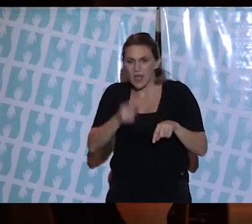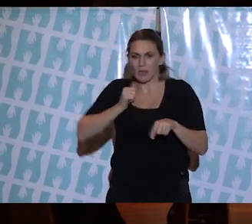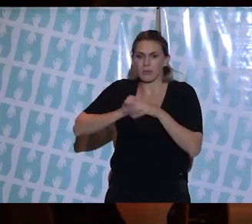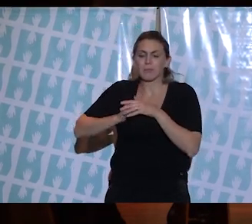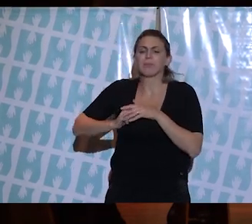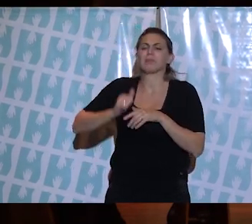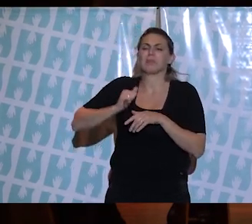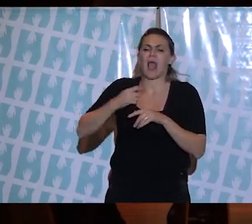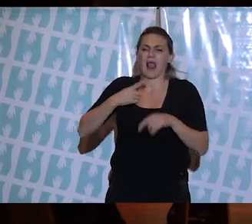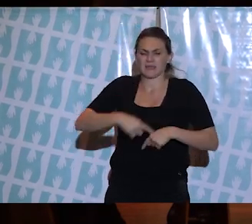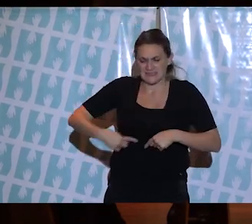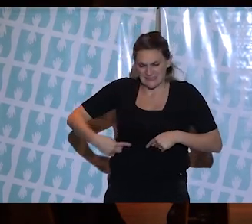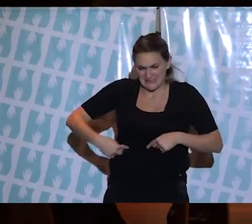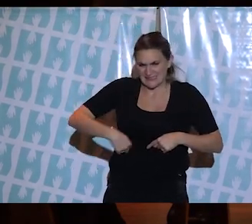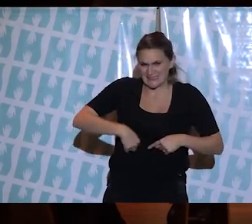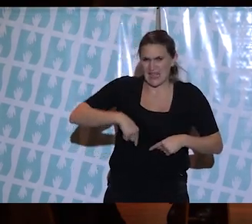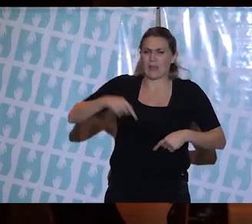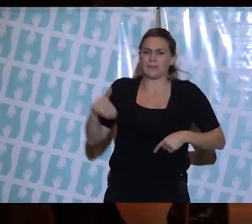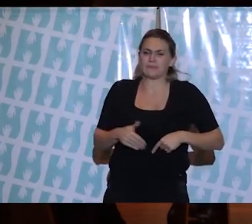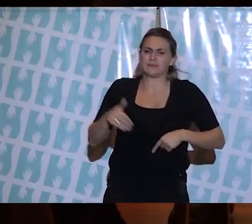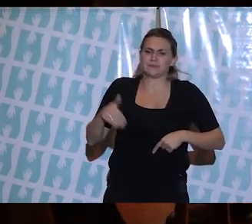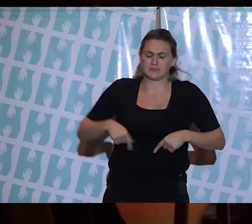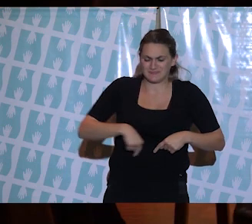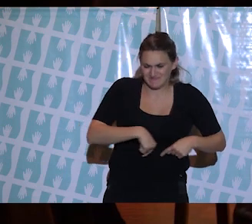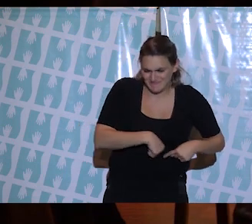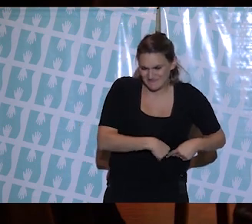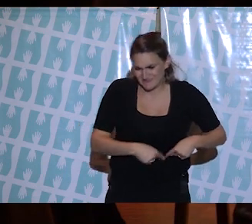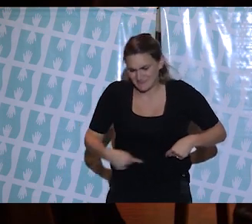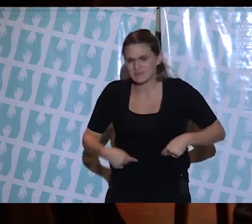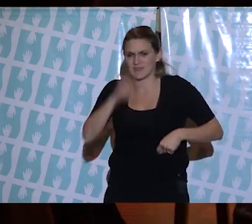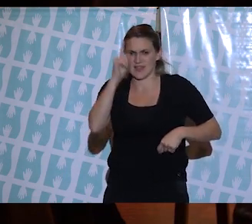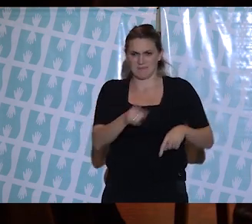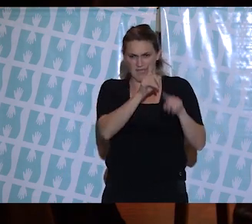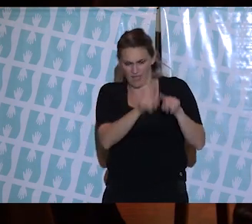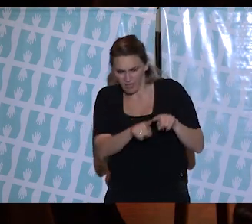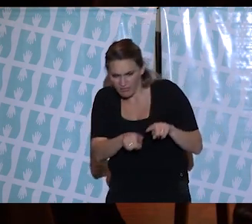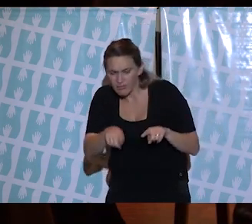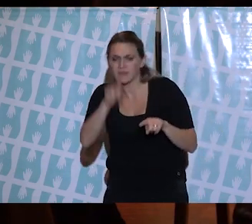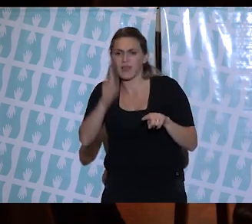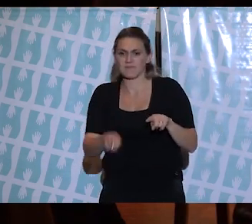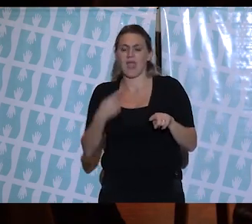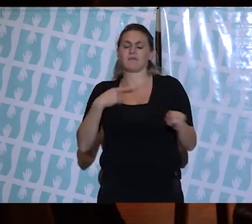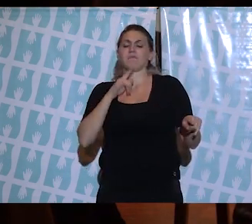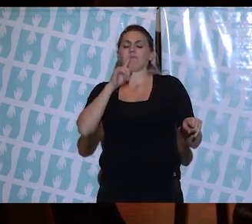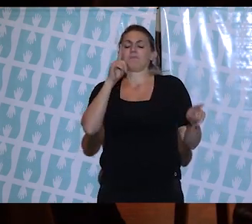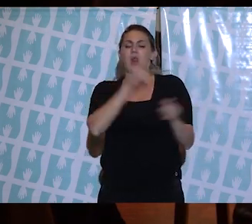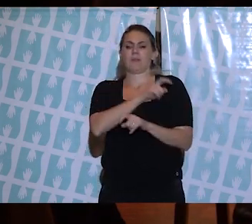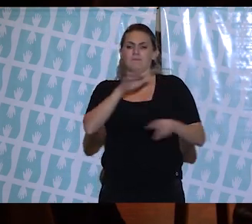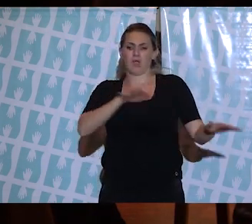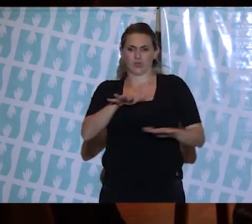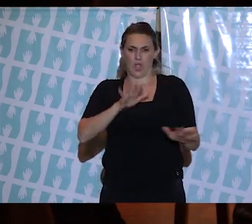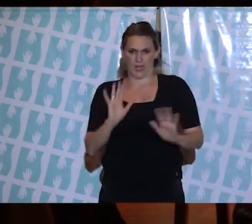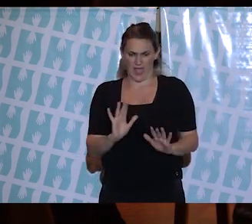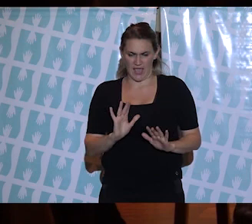en los periodos off. Hay infinidad de fluctuaciones no motoras que están muy bien estudiadas. Hay un